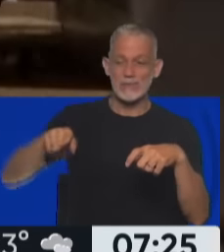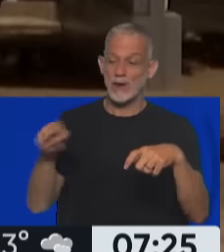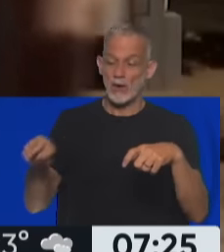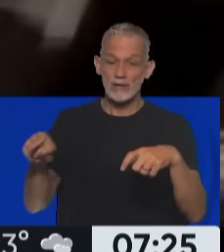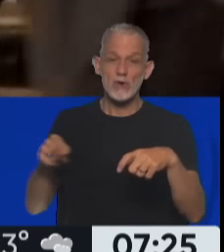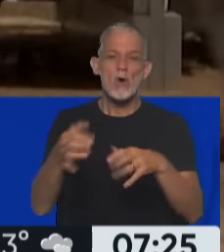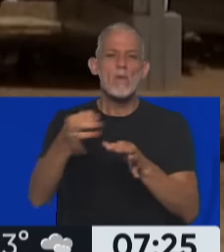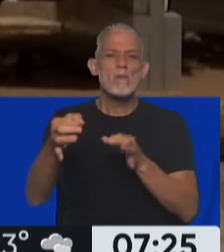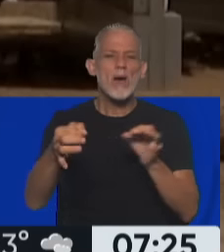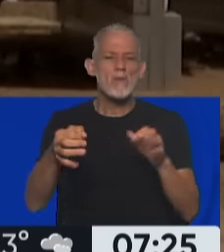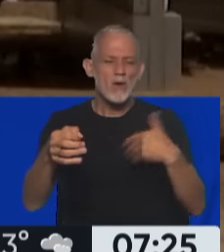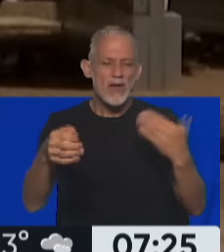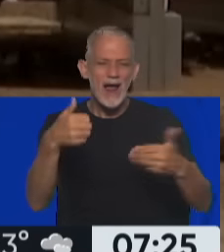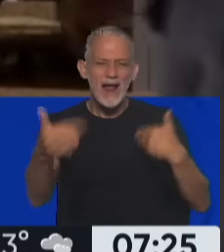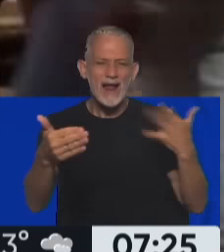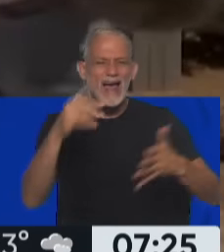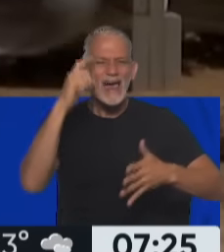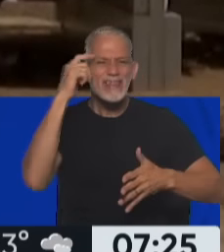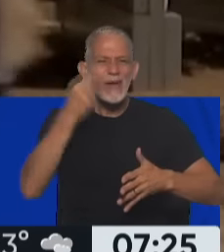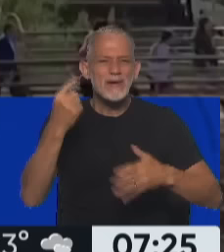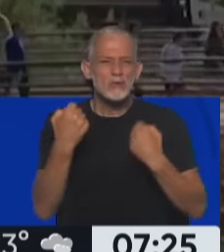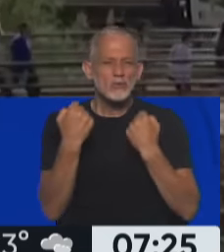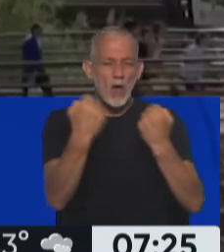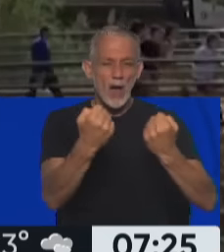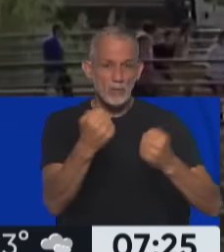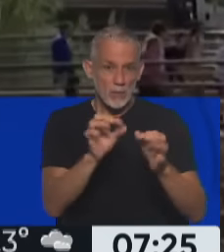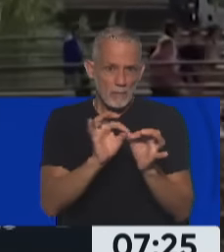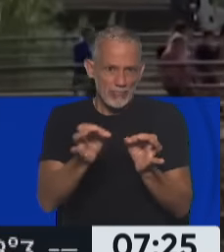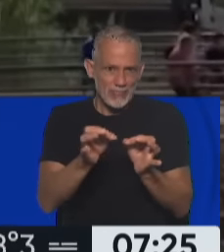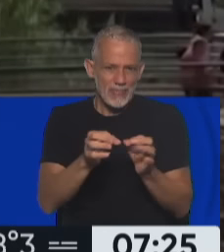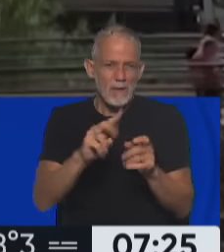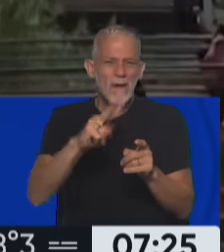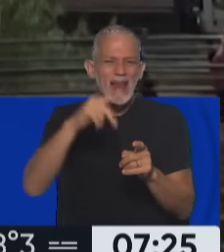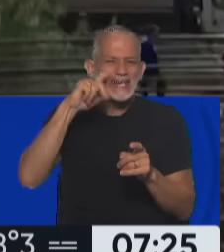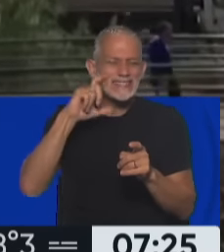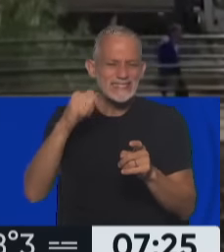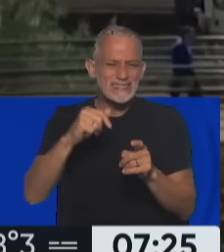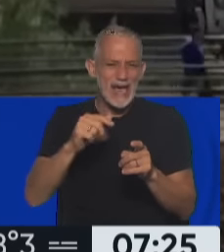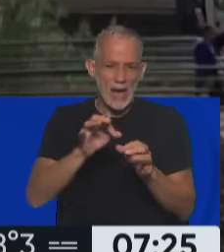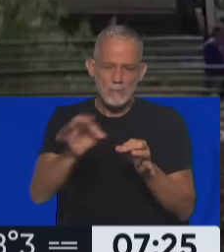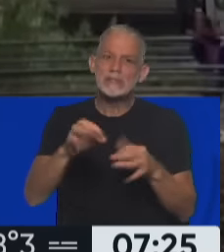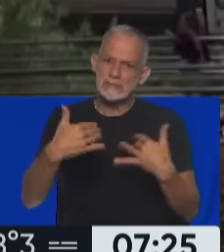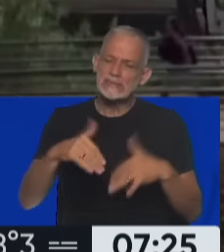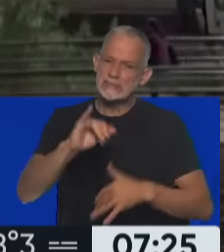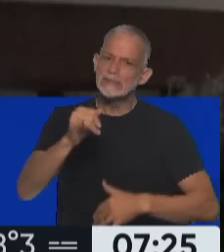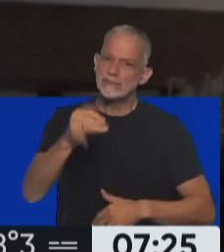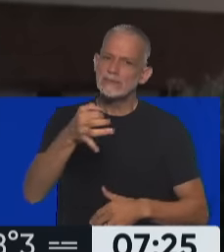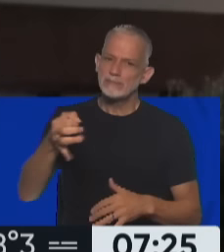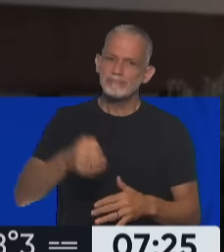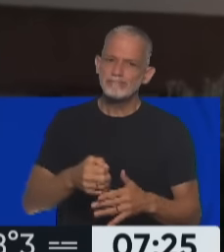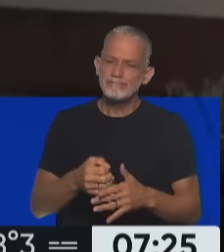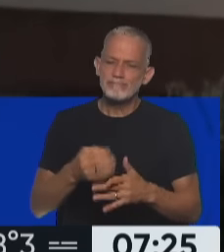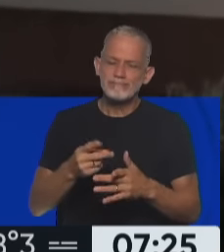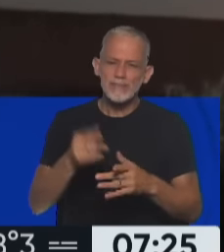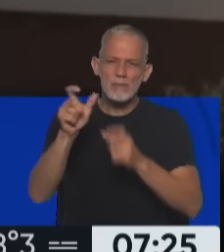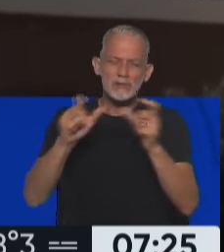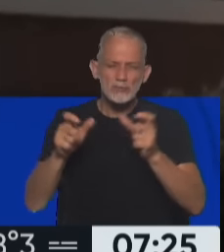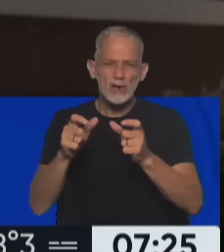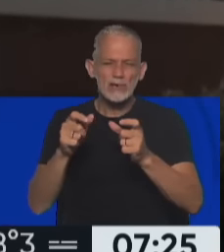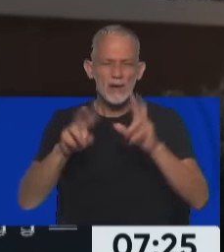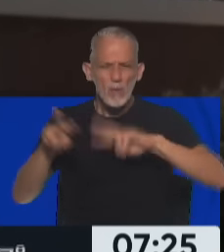pueblos de alrededor que están a 10 minutos en coche, están muy pegados a Valencia. Y sí, efectivamente los socorristas tienen